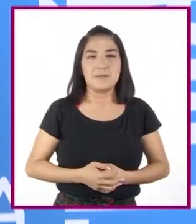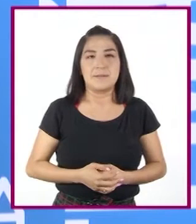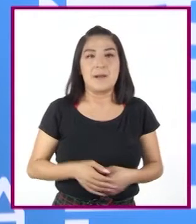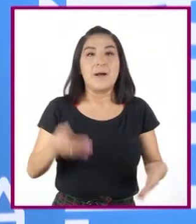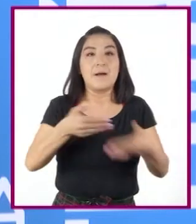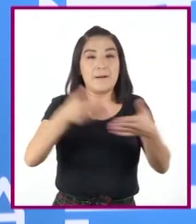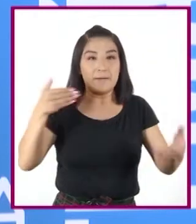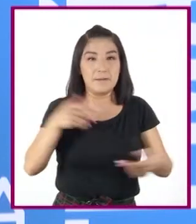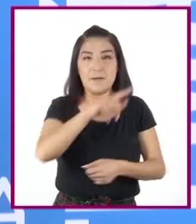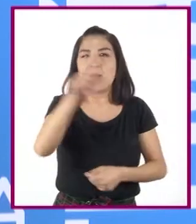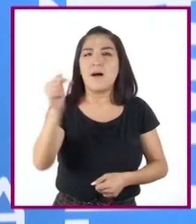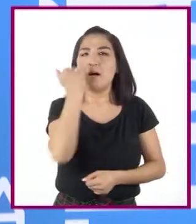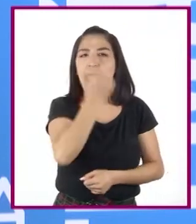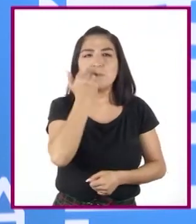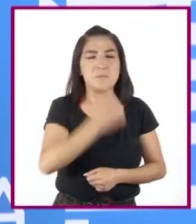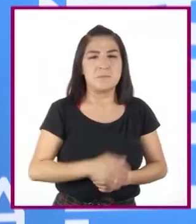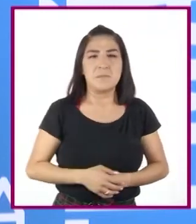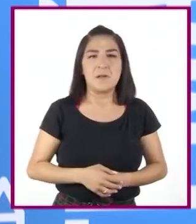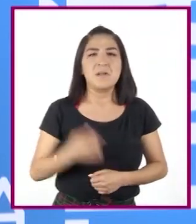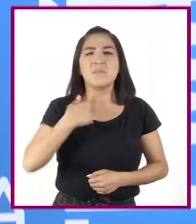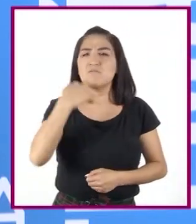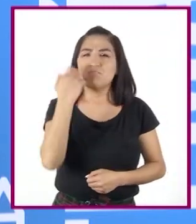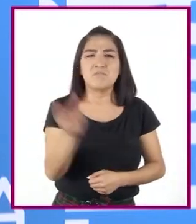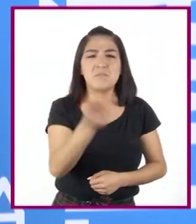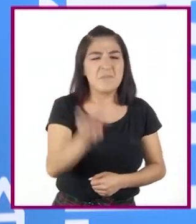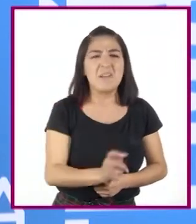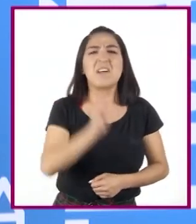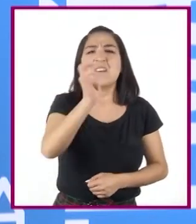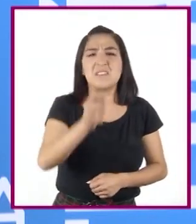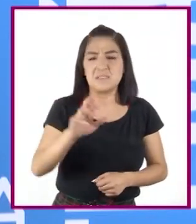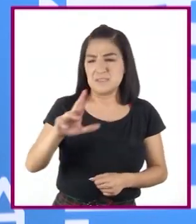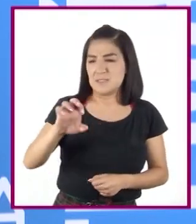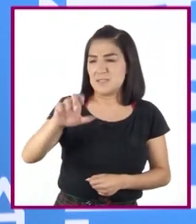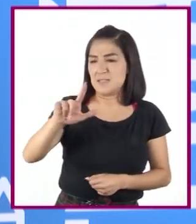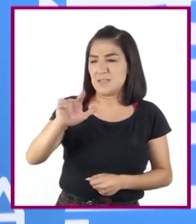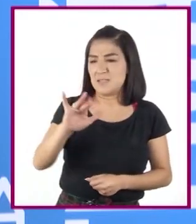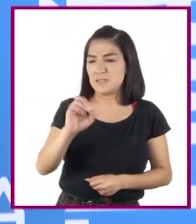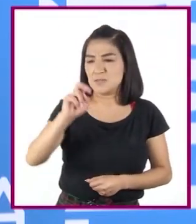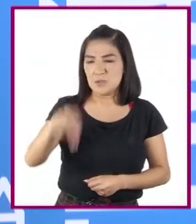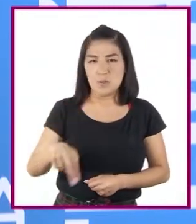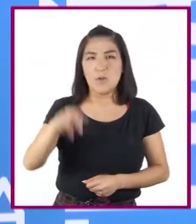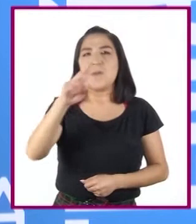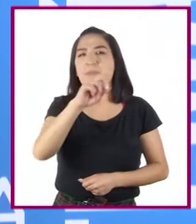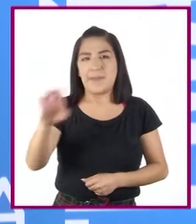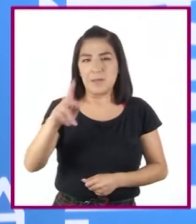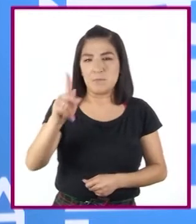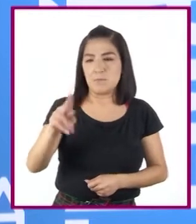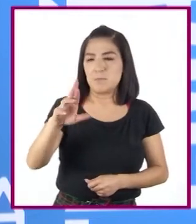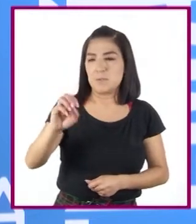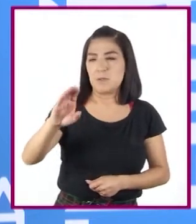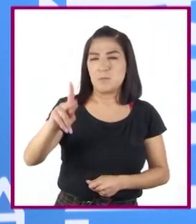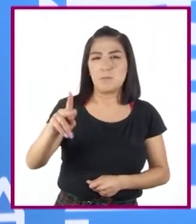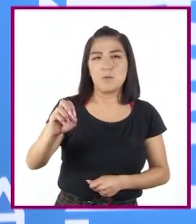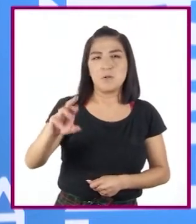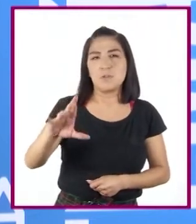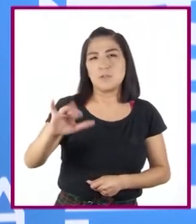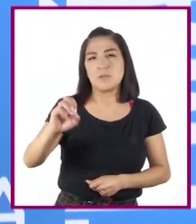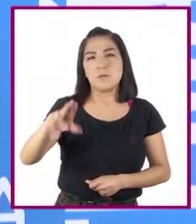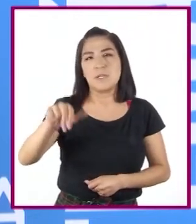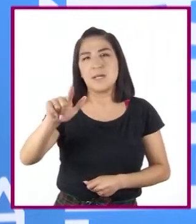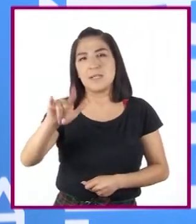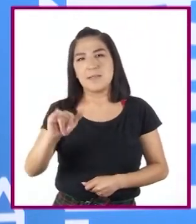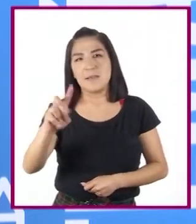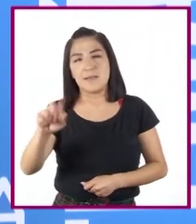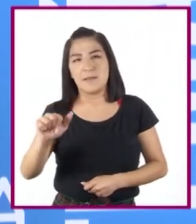alumnos, ¿qué es una relación de proporcionalidad? Veamos el siguiente audiovisual para recordar qué es